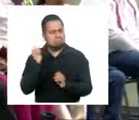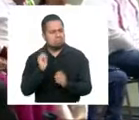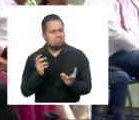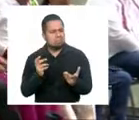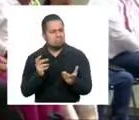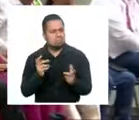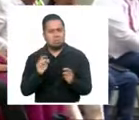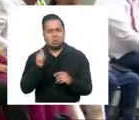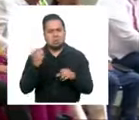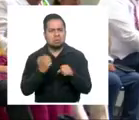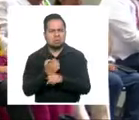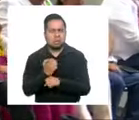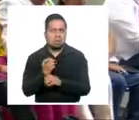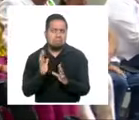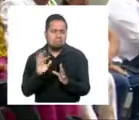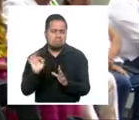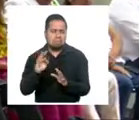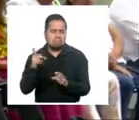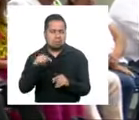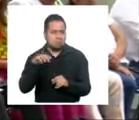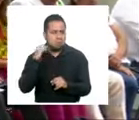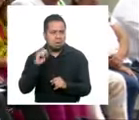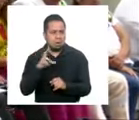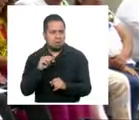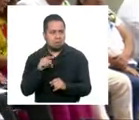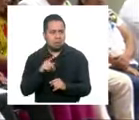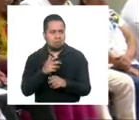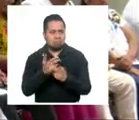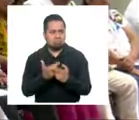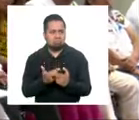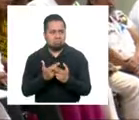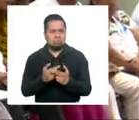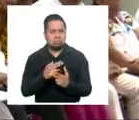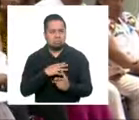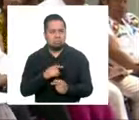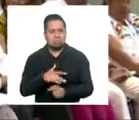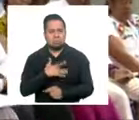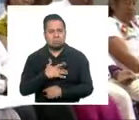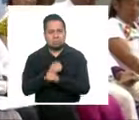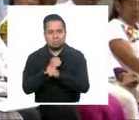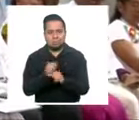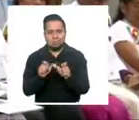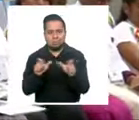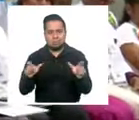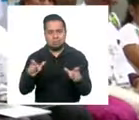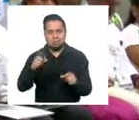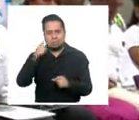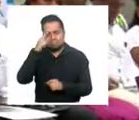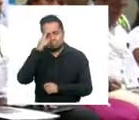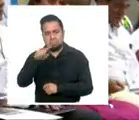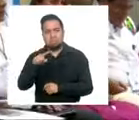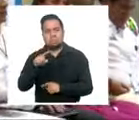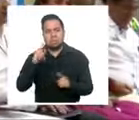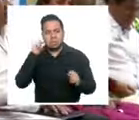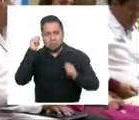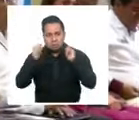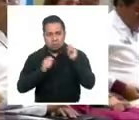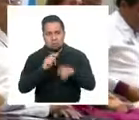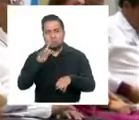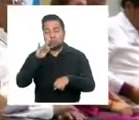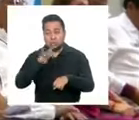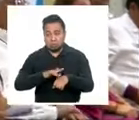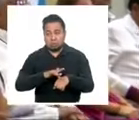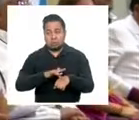ser algún otro estado, pero Oaxaca no. Y tenemos pues toda la seguridad para la visita, para los turistas que